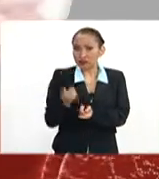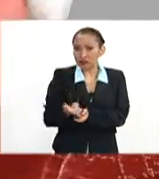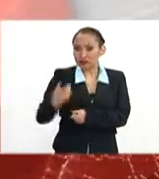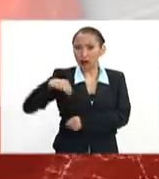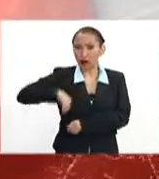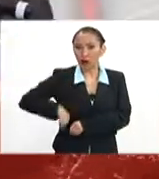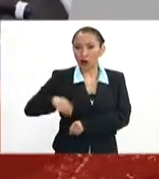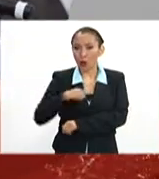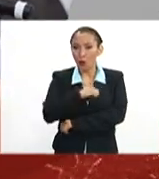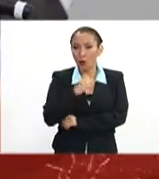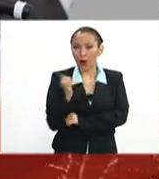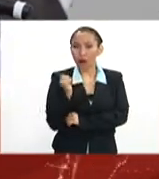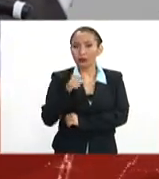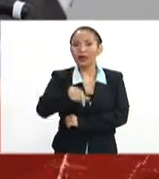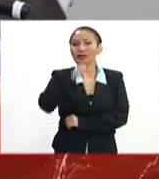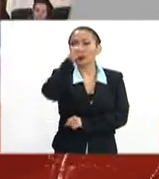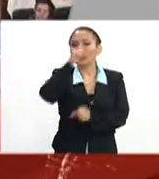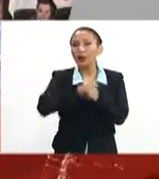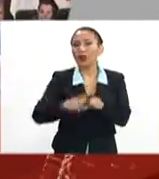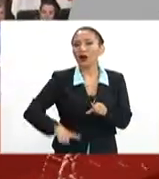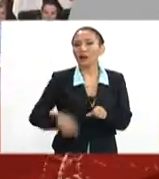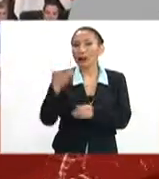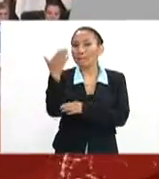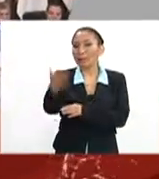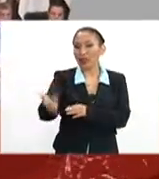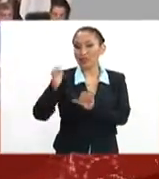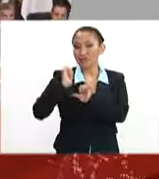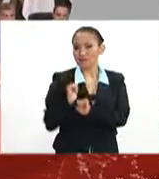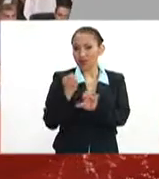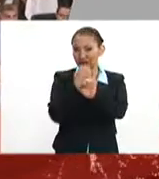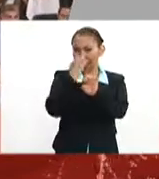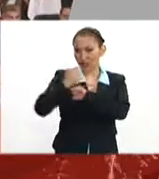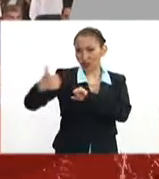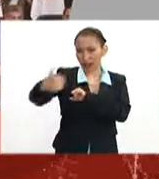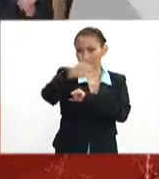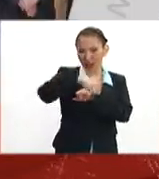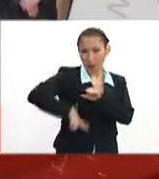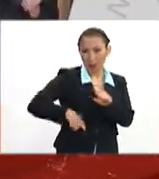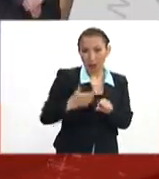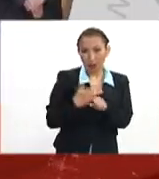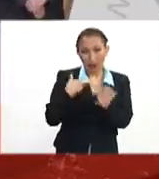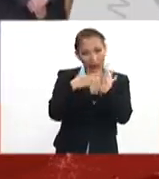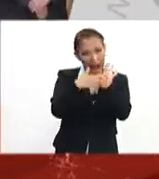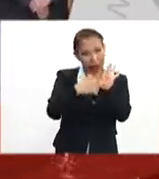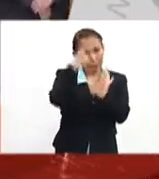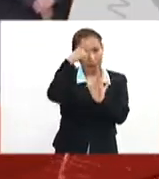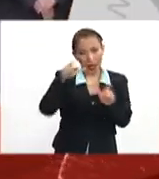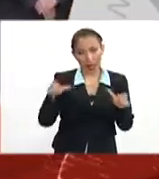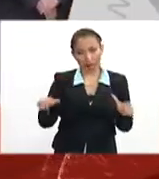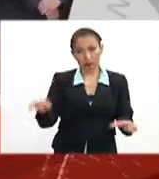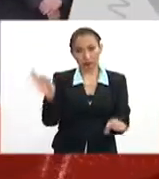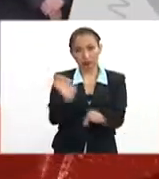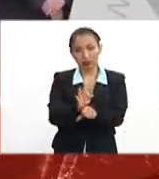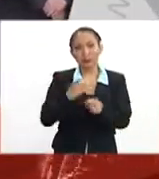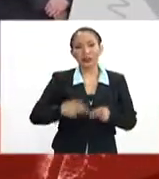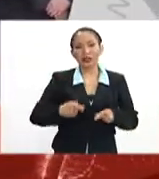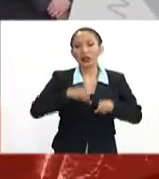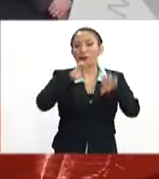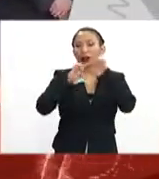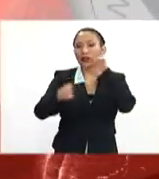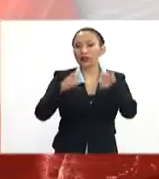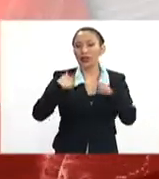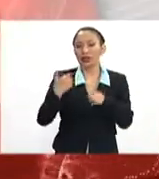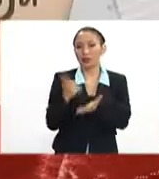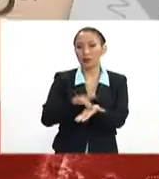efectivo. La Secretaría de Gobernación pide a mandatarios estatales que aprueben protocolos para la protección de periodistas y